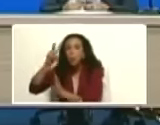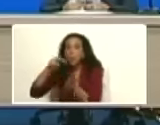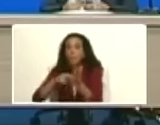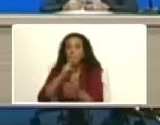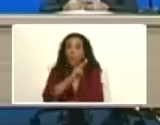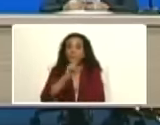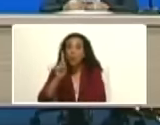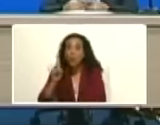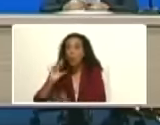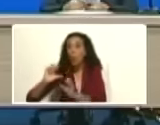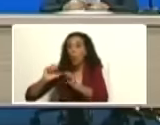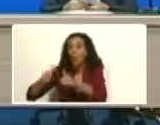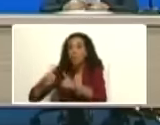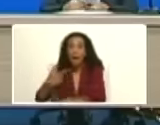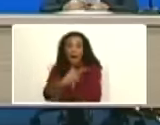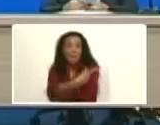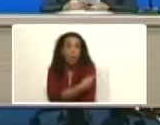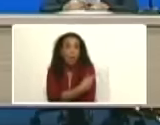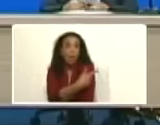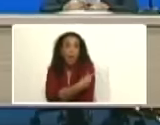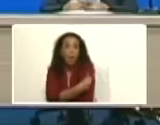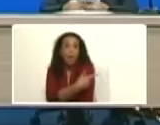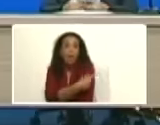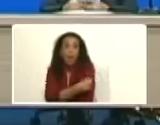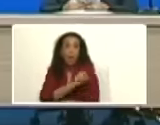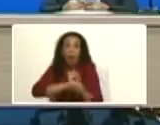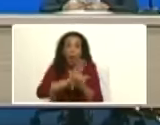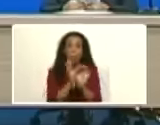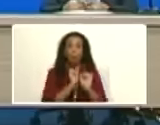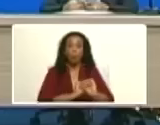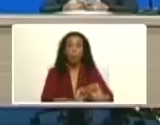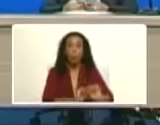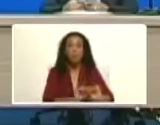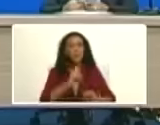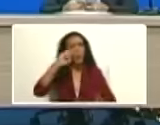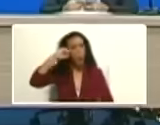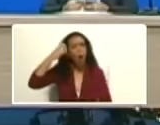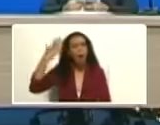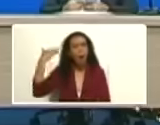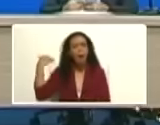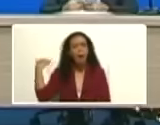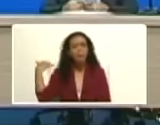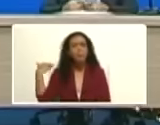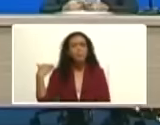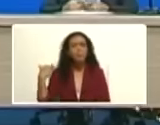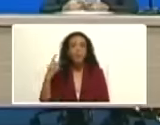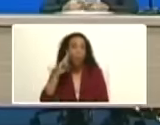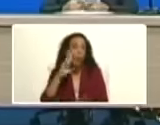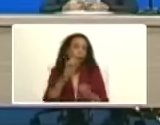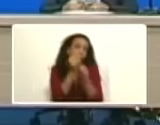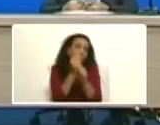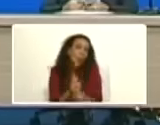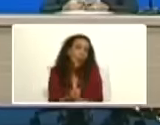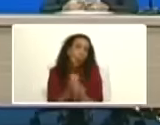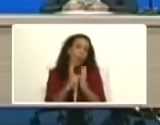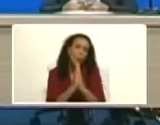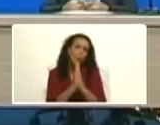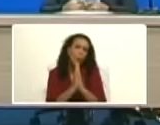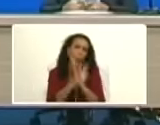2021. Ya empezábamos a vacunar. Ayer yo lo recordaba en mi programa con Maduro Más, que espero que lo estén viendo.